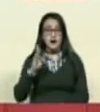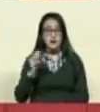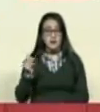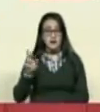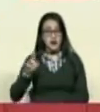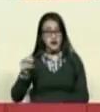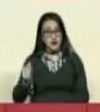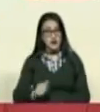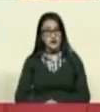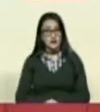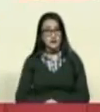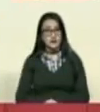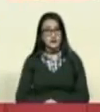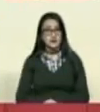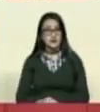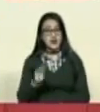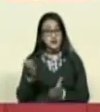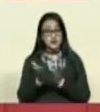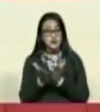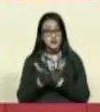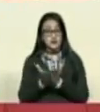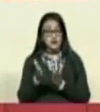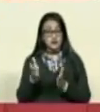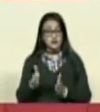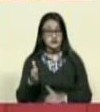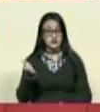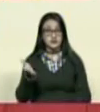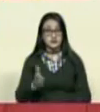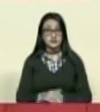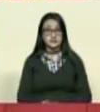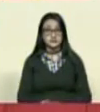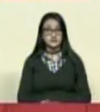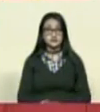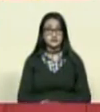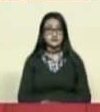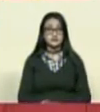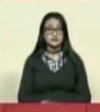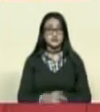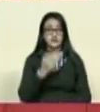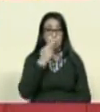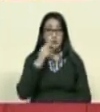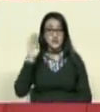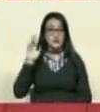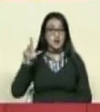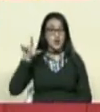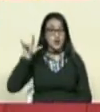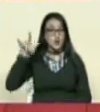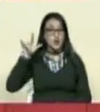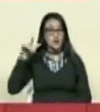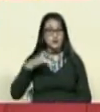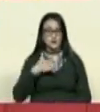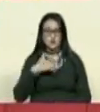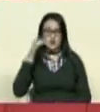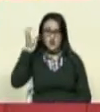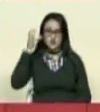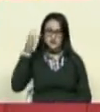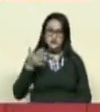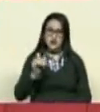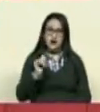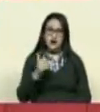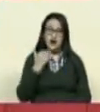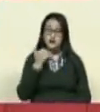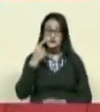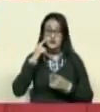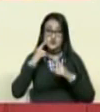aspirante a cadeta. Se juramenta el lunes y miren la conciencia, el sentimiento que tiene. Casi nos